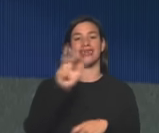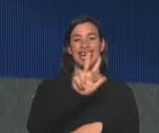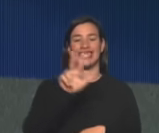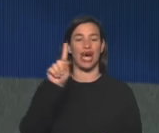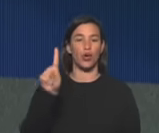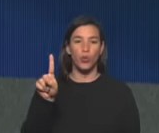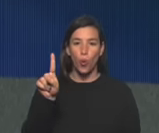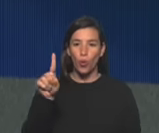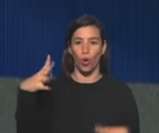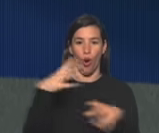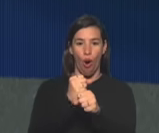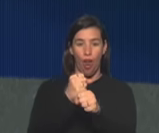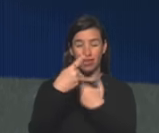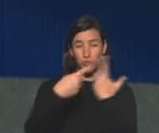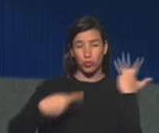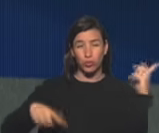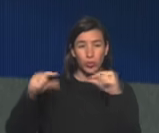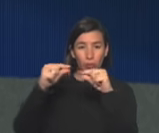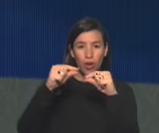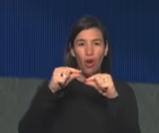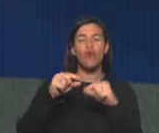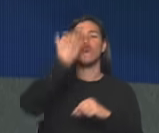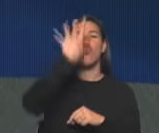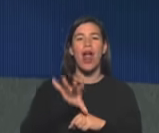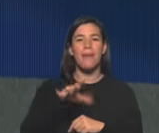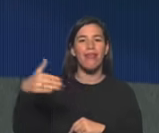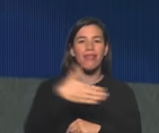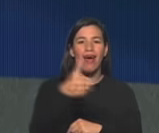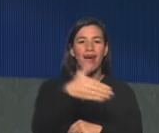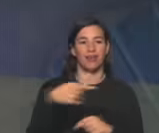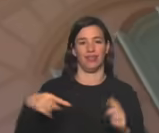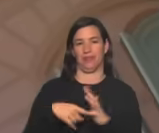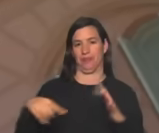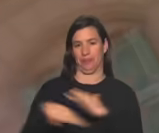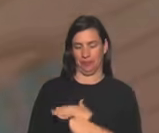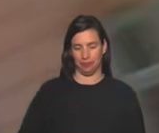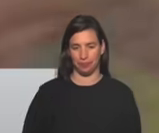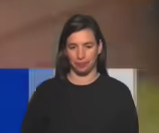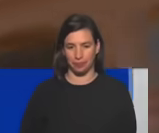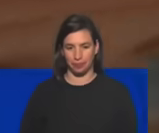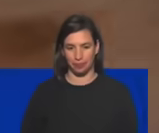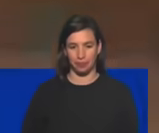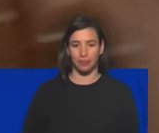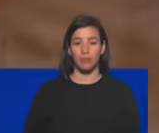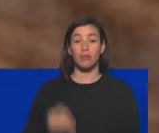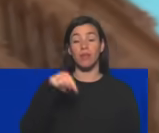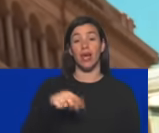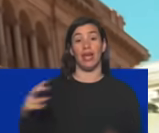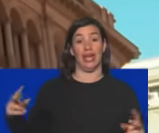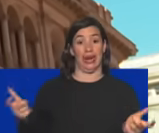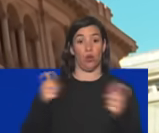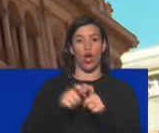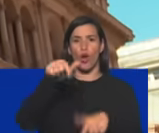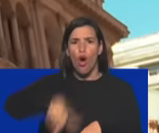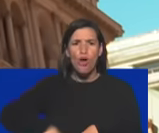circulan solamente por el territorio porteño. Esto pasaba en la reunión. Un día muy importante para